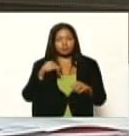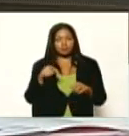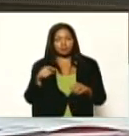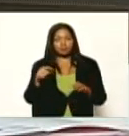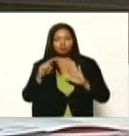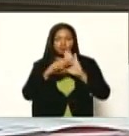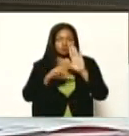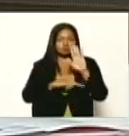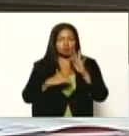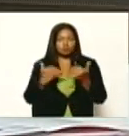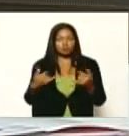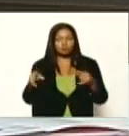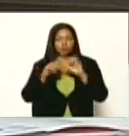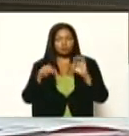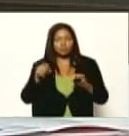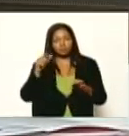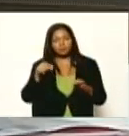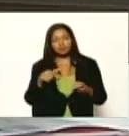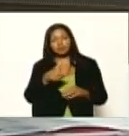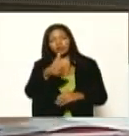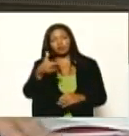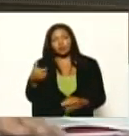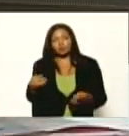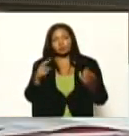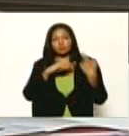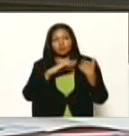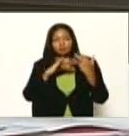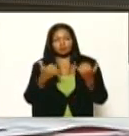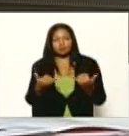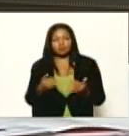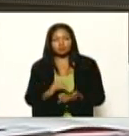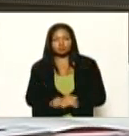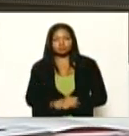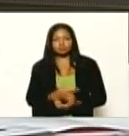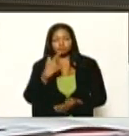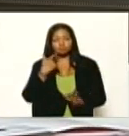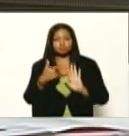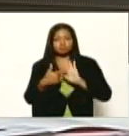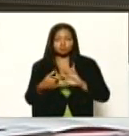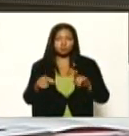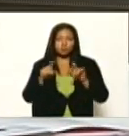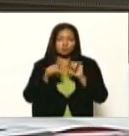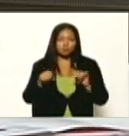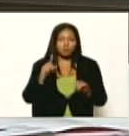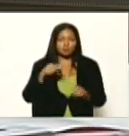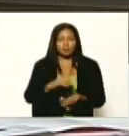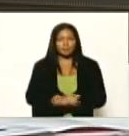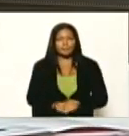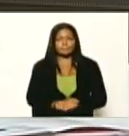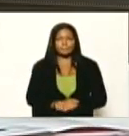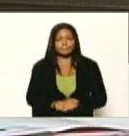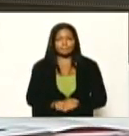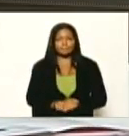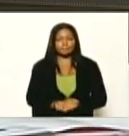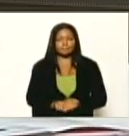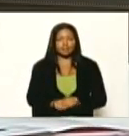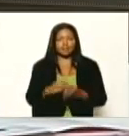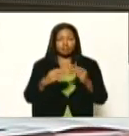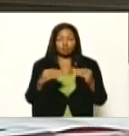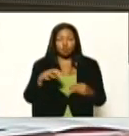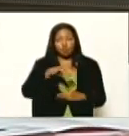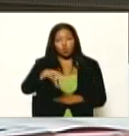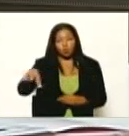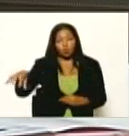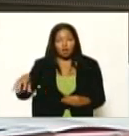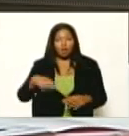que tenemos es que a cada cargo, lo que usted tiene en sus manos allí, su escritorio, corresponde a todos los estados y a todos